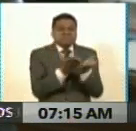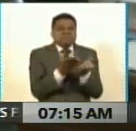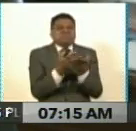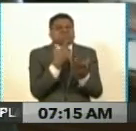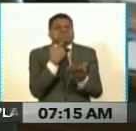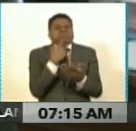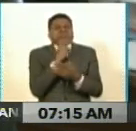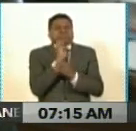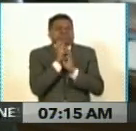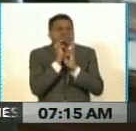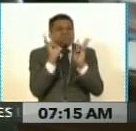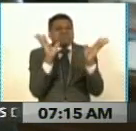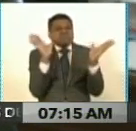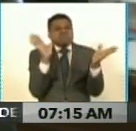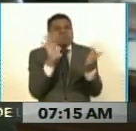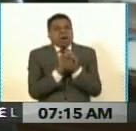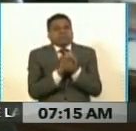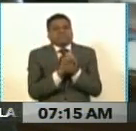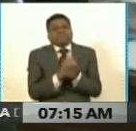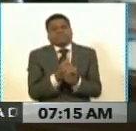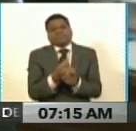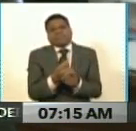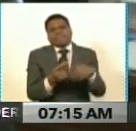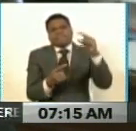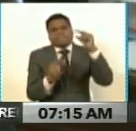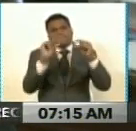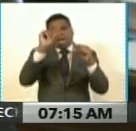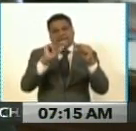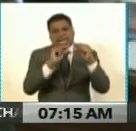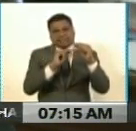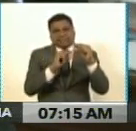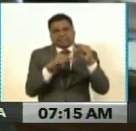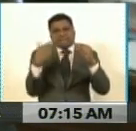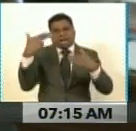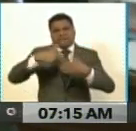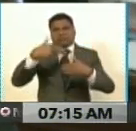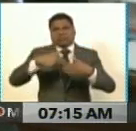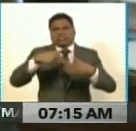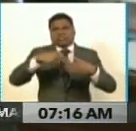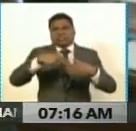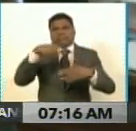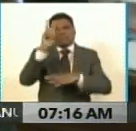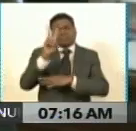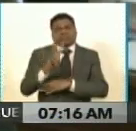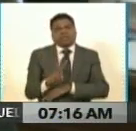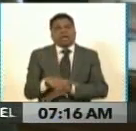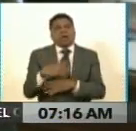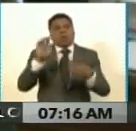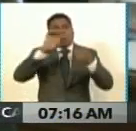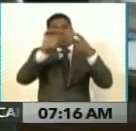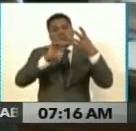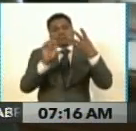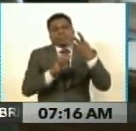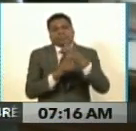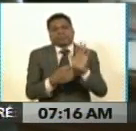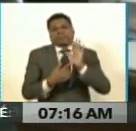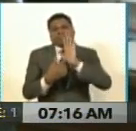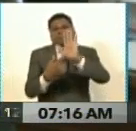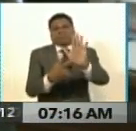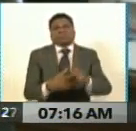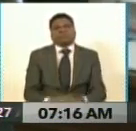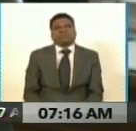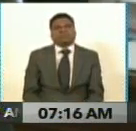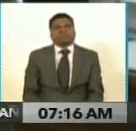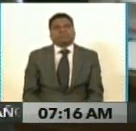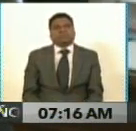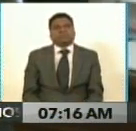frente la gasolina más barata del mundo que es la venezolana pero con elemento importante que hay que destacar la